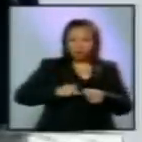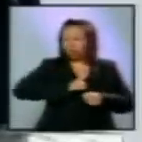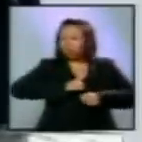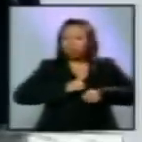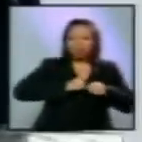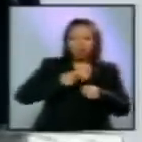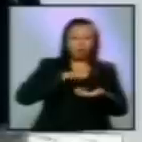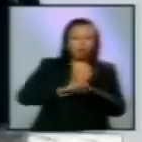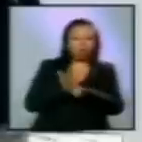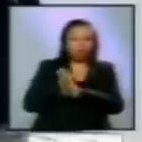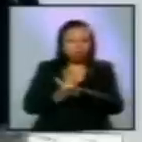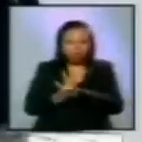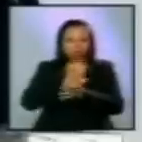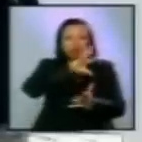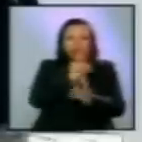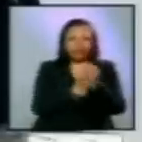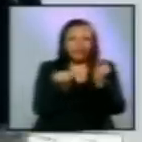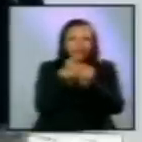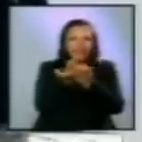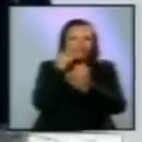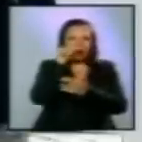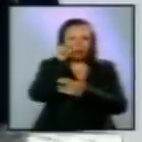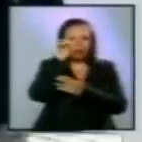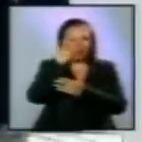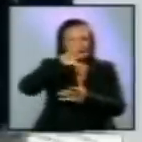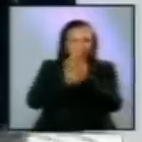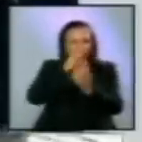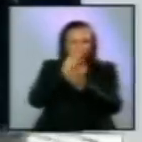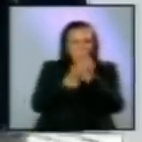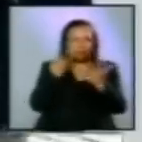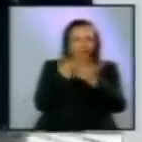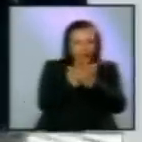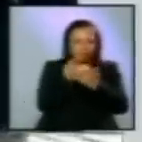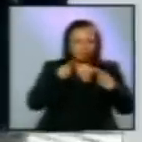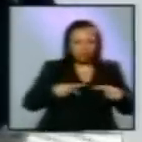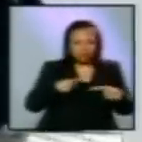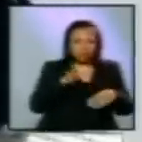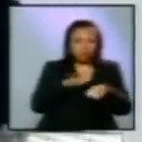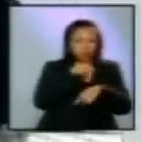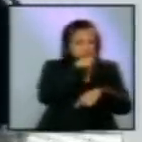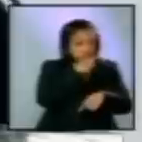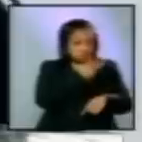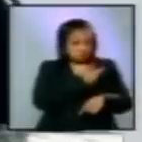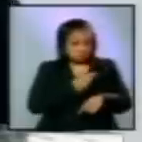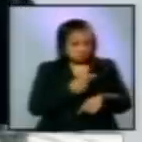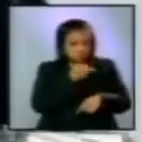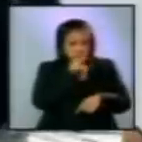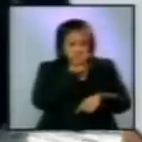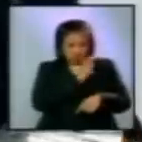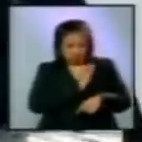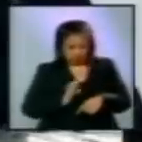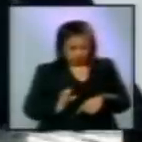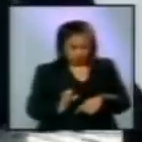en omisión, como fue la fuga de reos de Apodaca. Por eso, candidato del PRI, el combate al